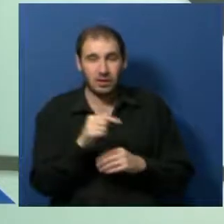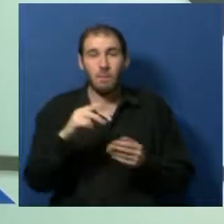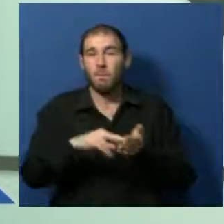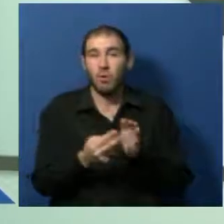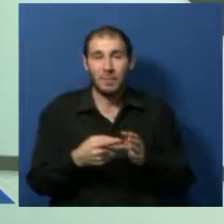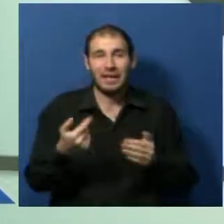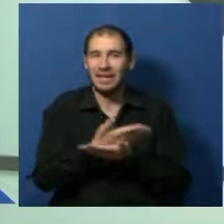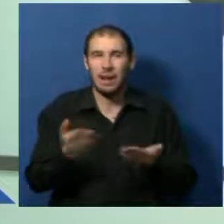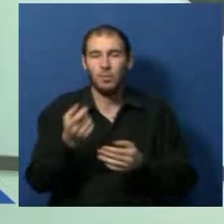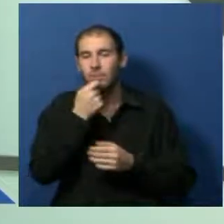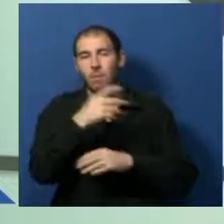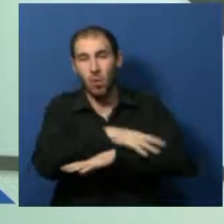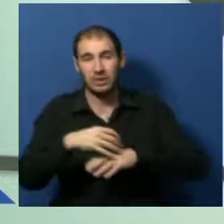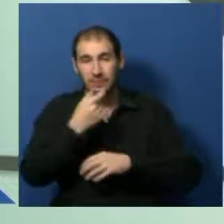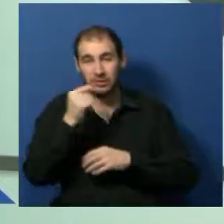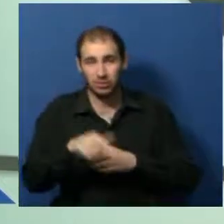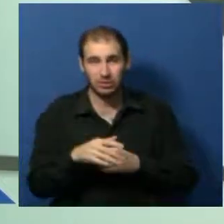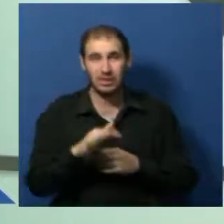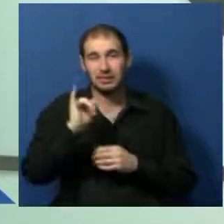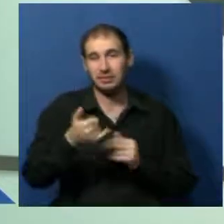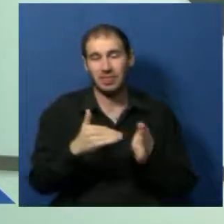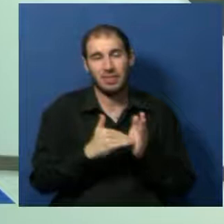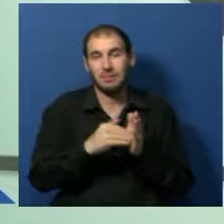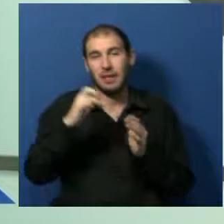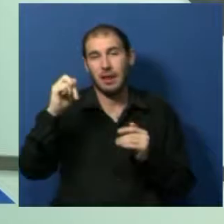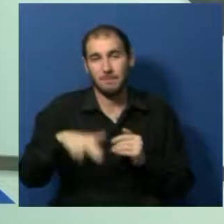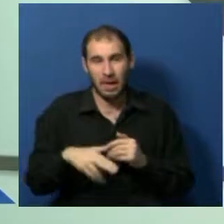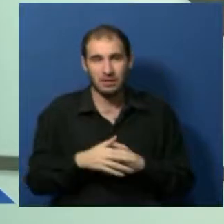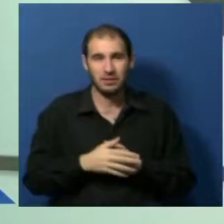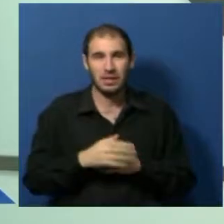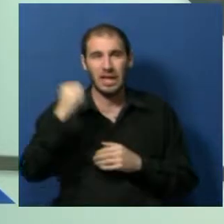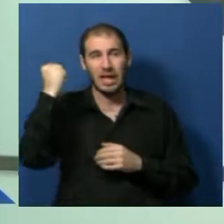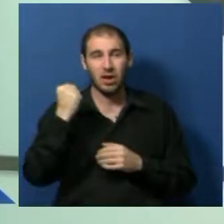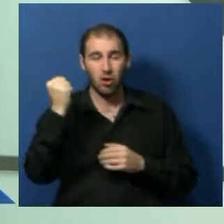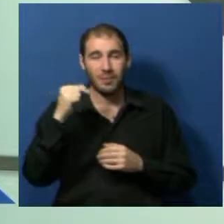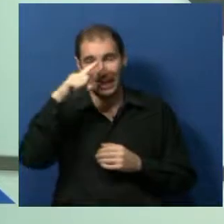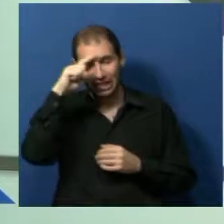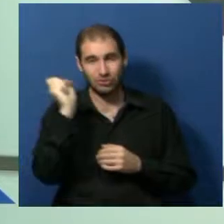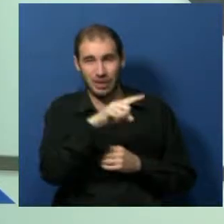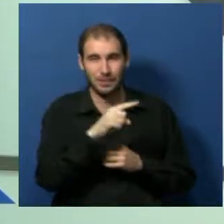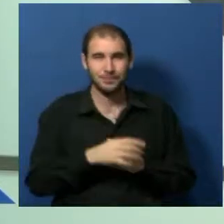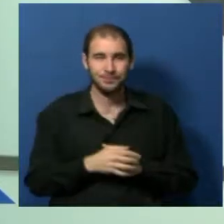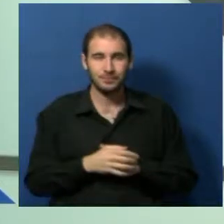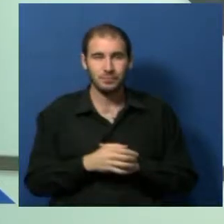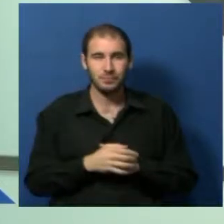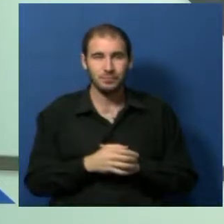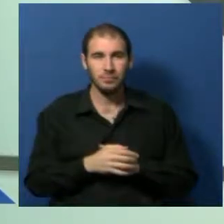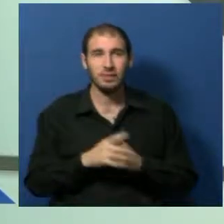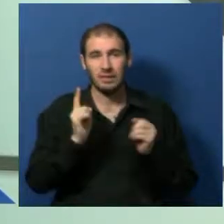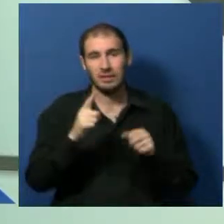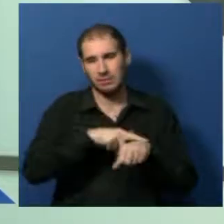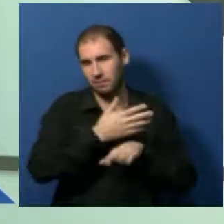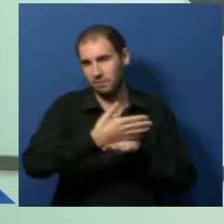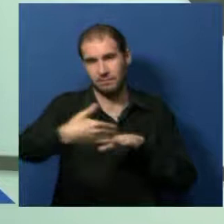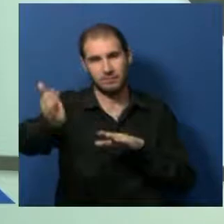problemas macro como la pobreza en Mendoza sí dependen de las políticas económicas a nivel nacional y a largo